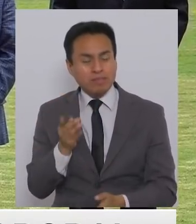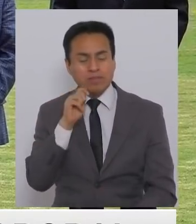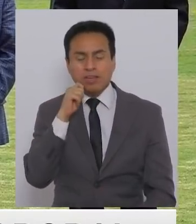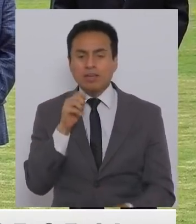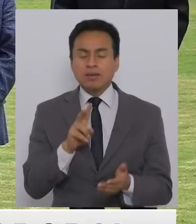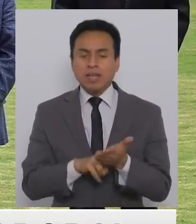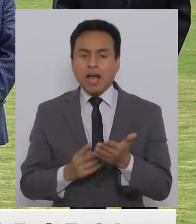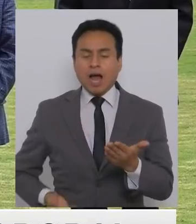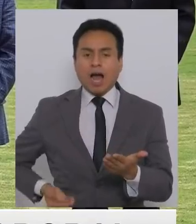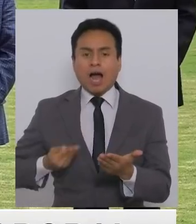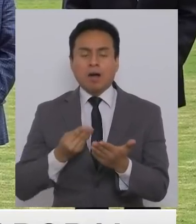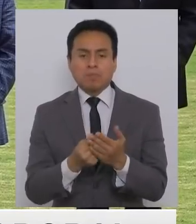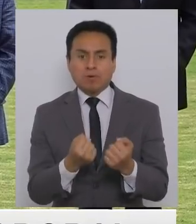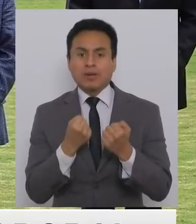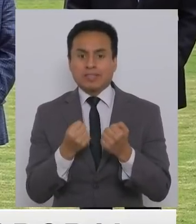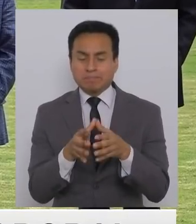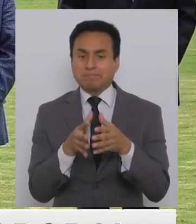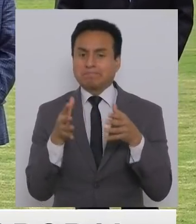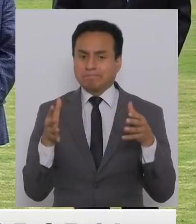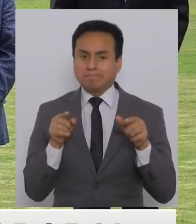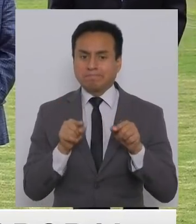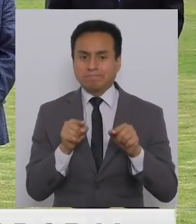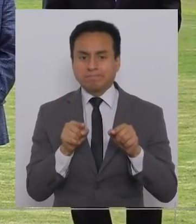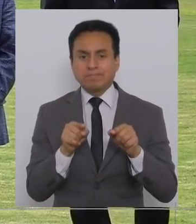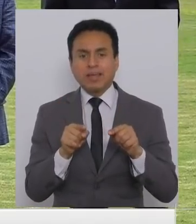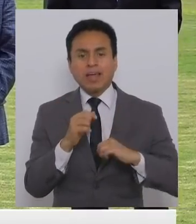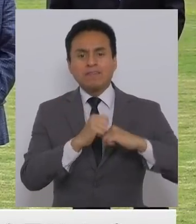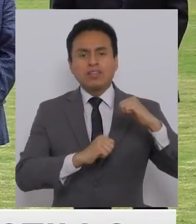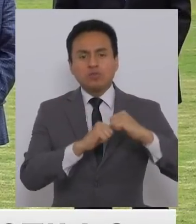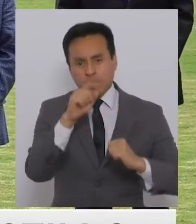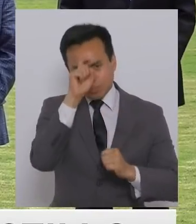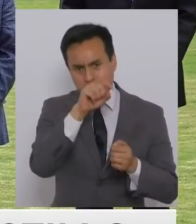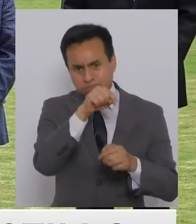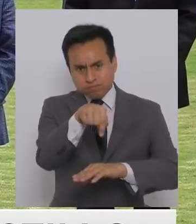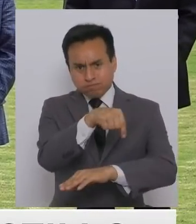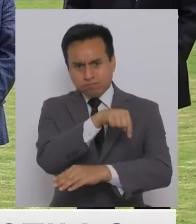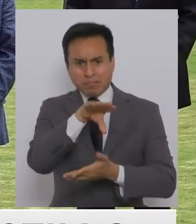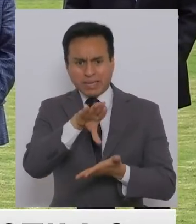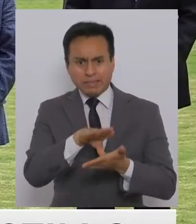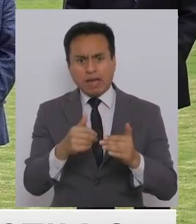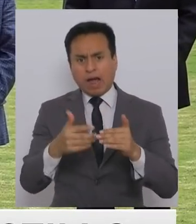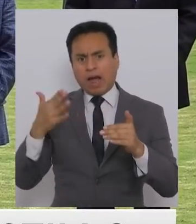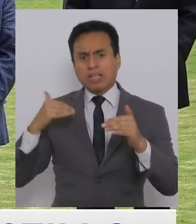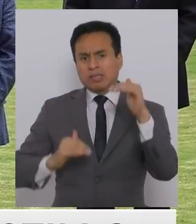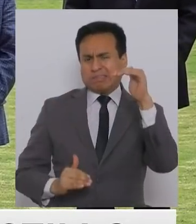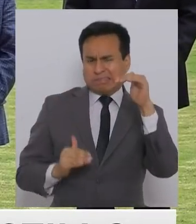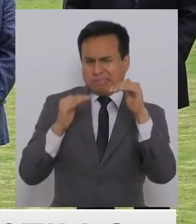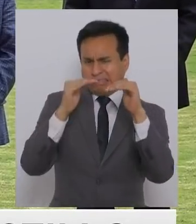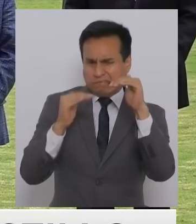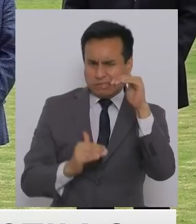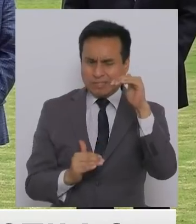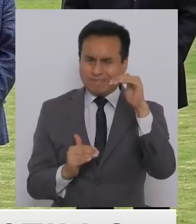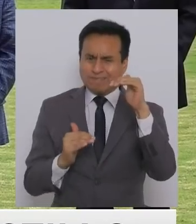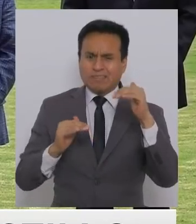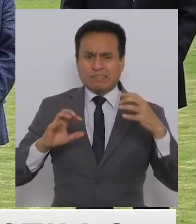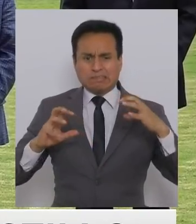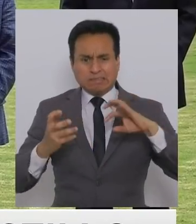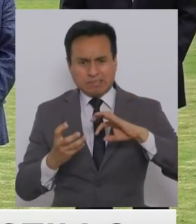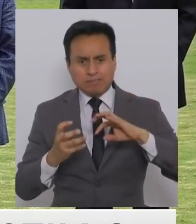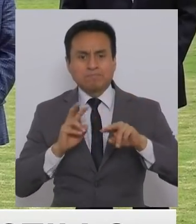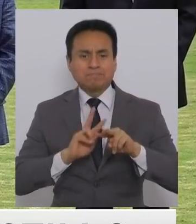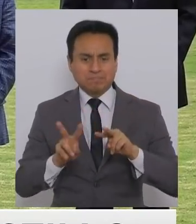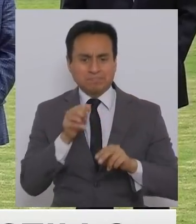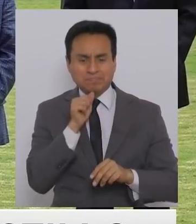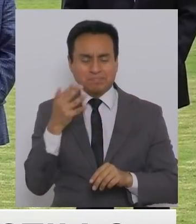enorme aporte a la infraestructura de nuestro país, que se había quedado atrás y estaba muy obsoleta.